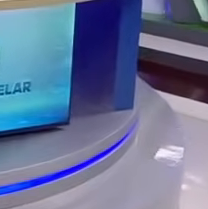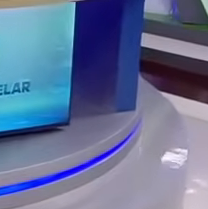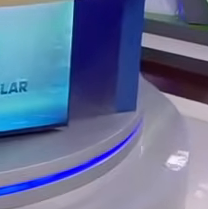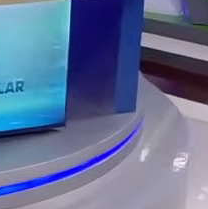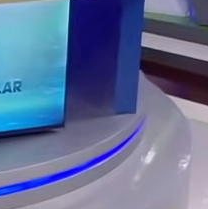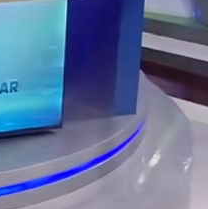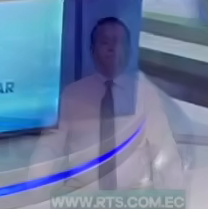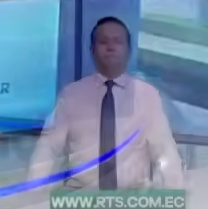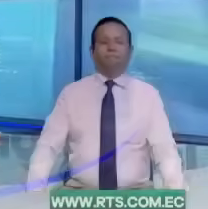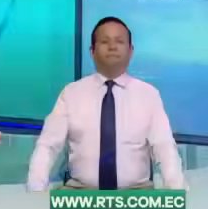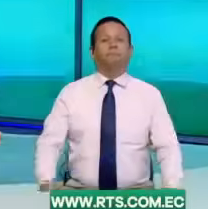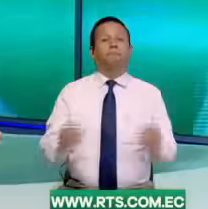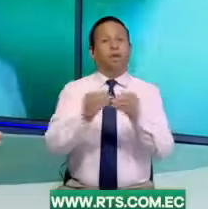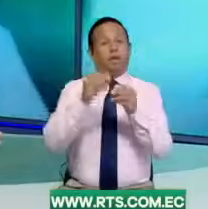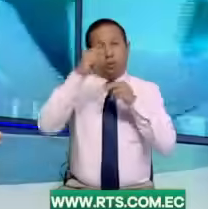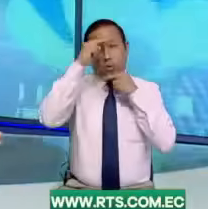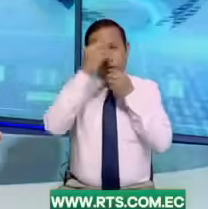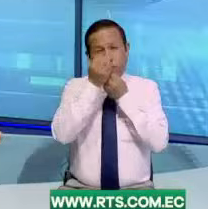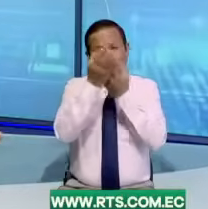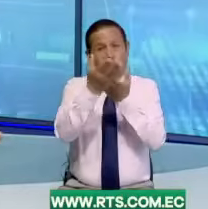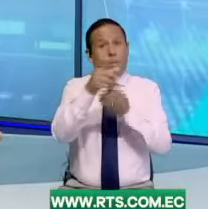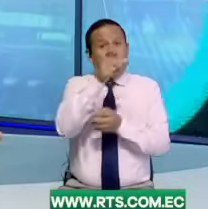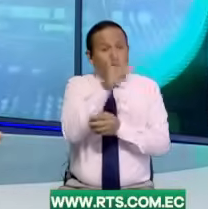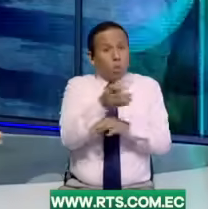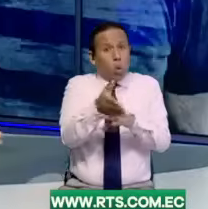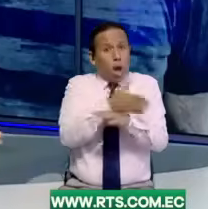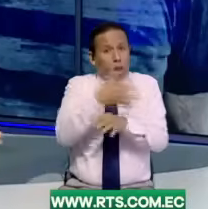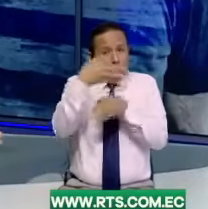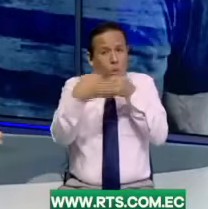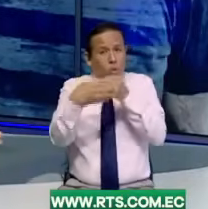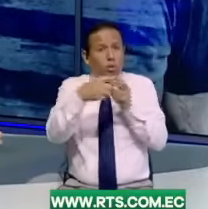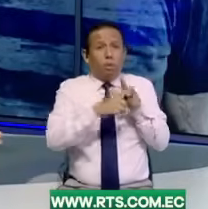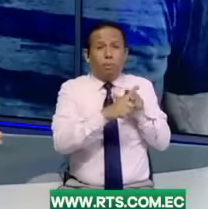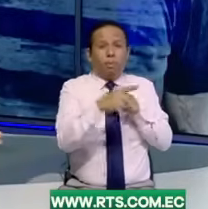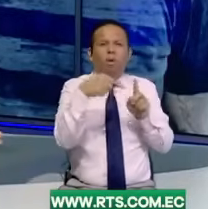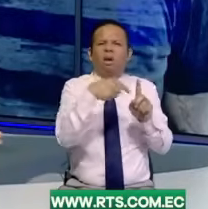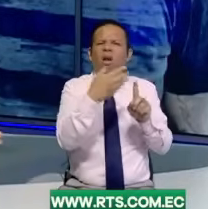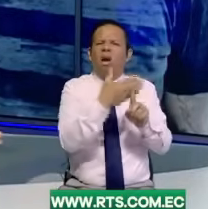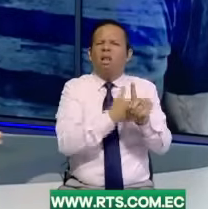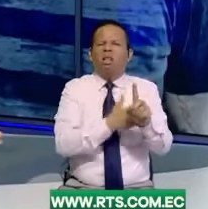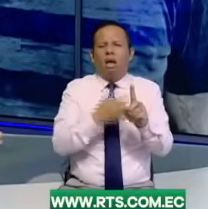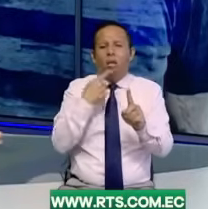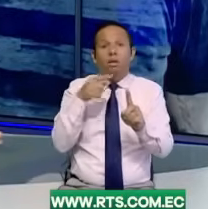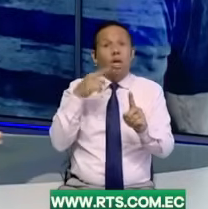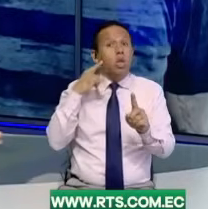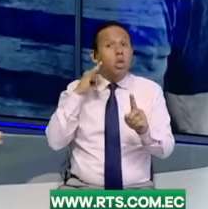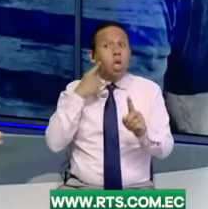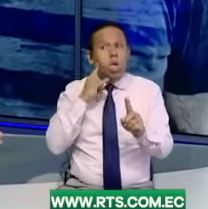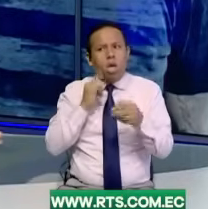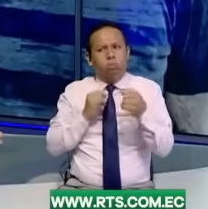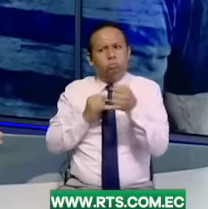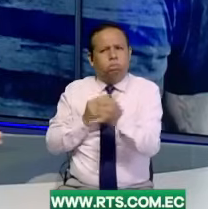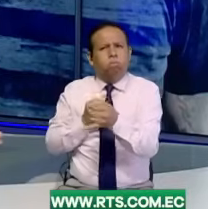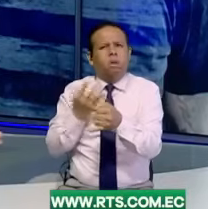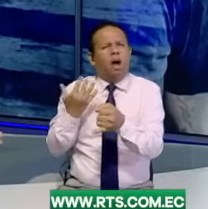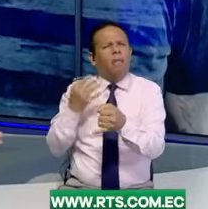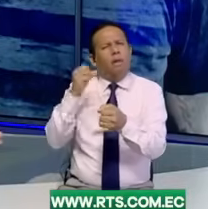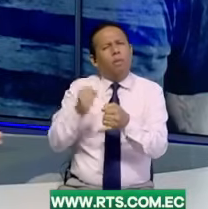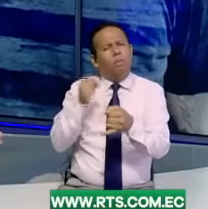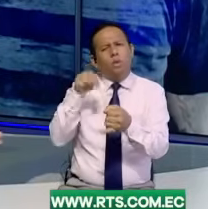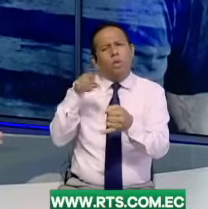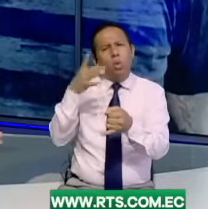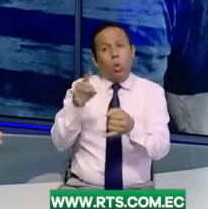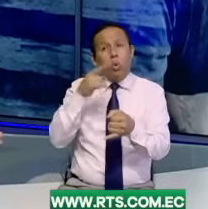Más noticias, amigos. Un sujeto procesado por una presunta violación a una menor de edad en Santo Domingo de los Áchilas en 2018